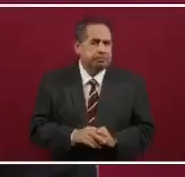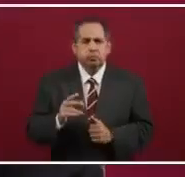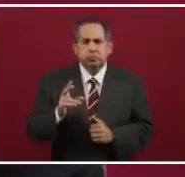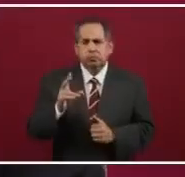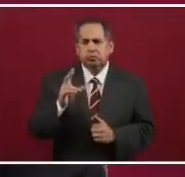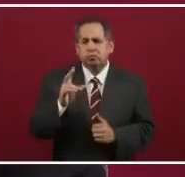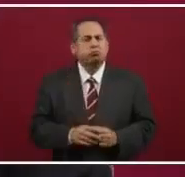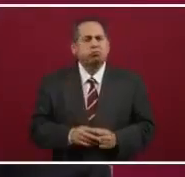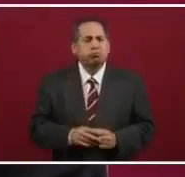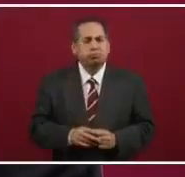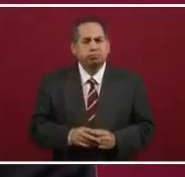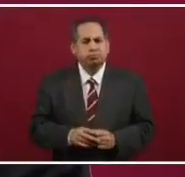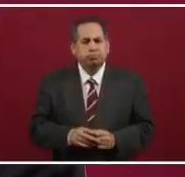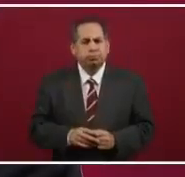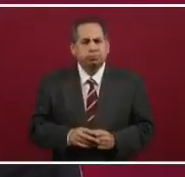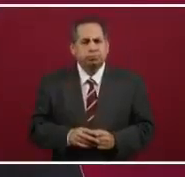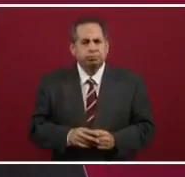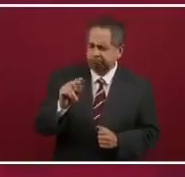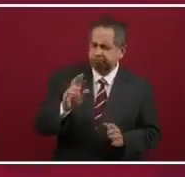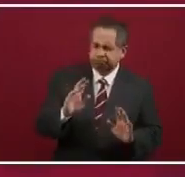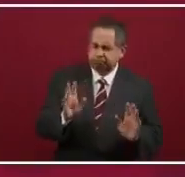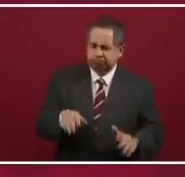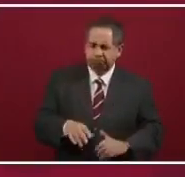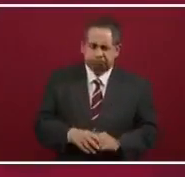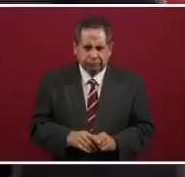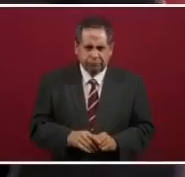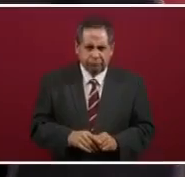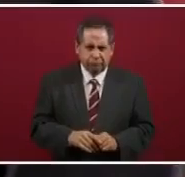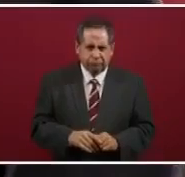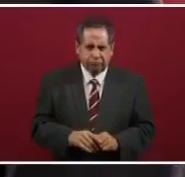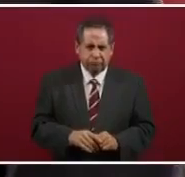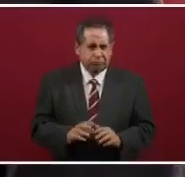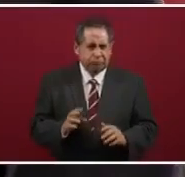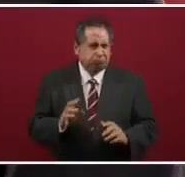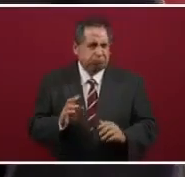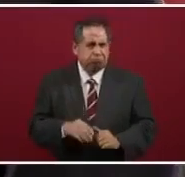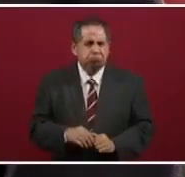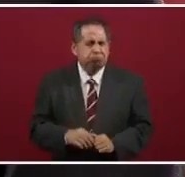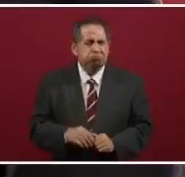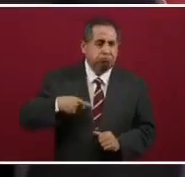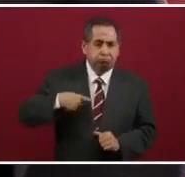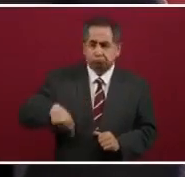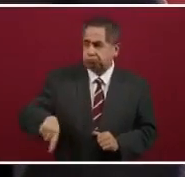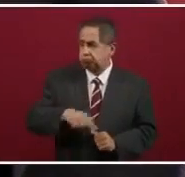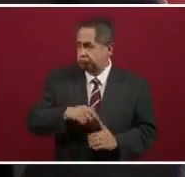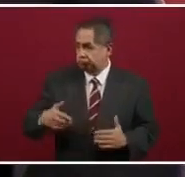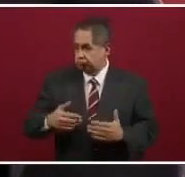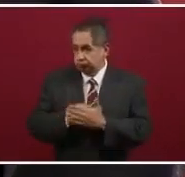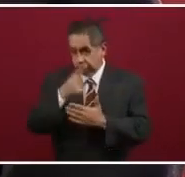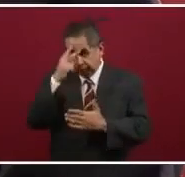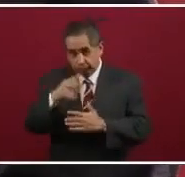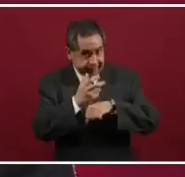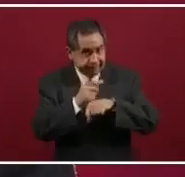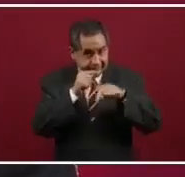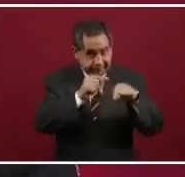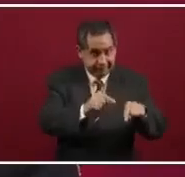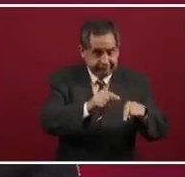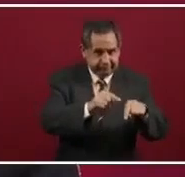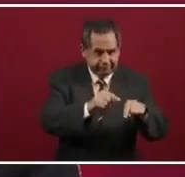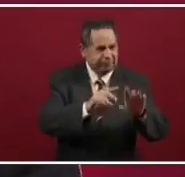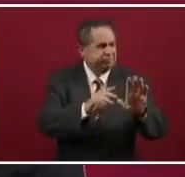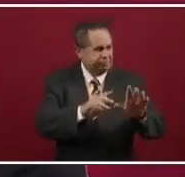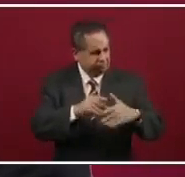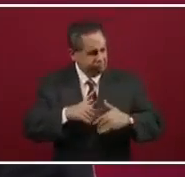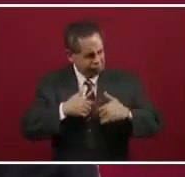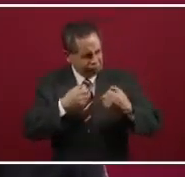no haya miedo, que los mexicanos que están en Estados Unidos tengan